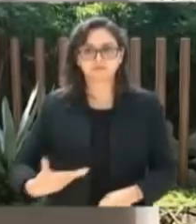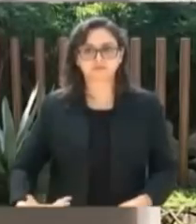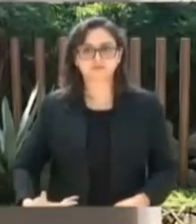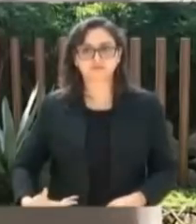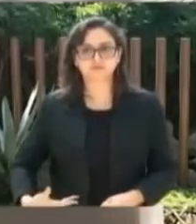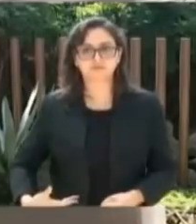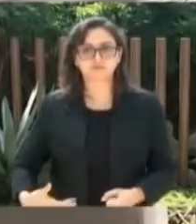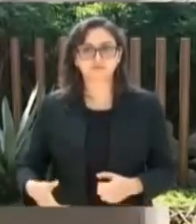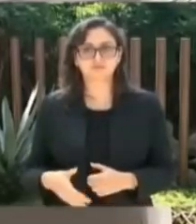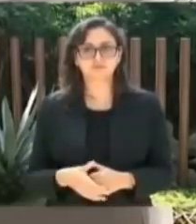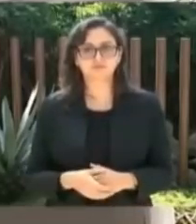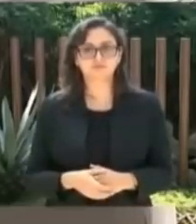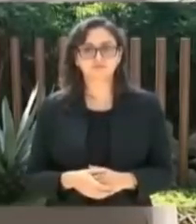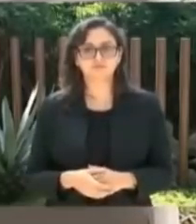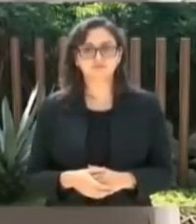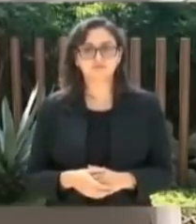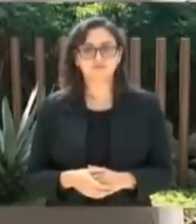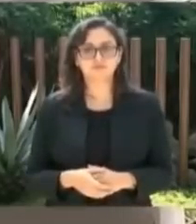Y